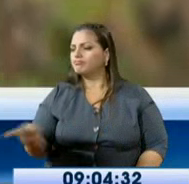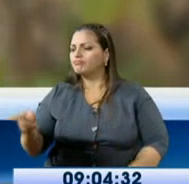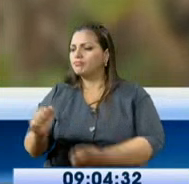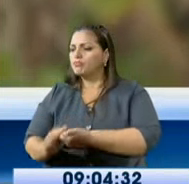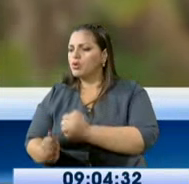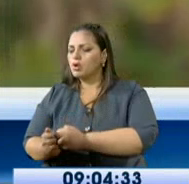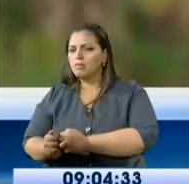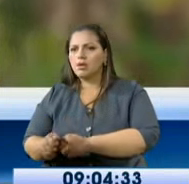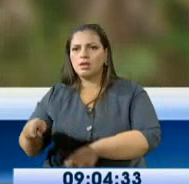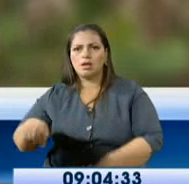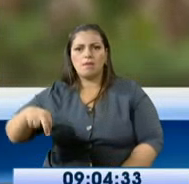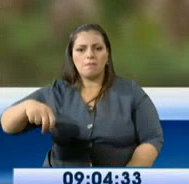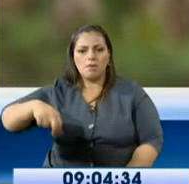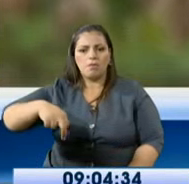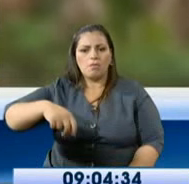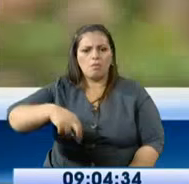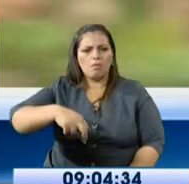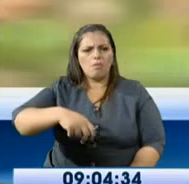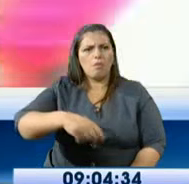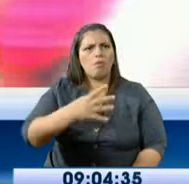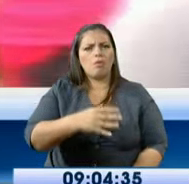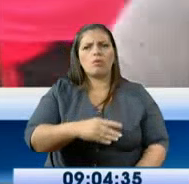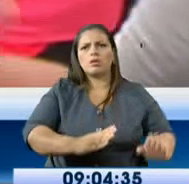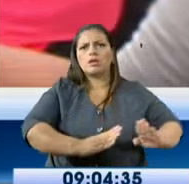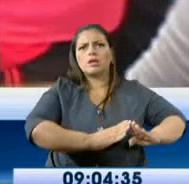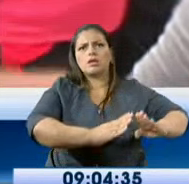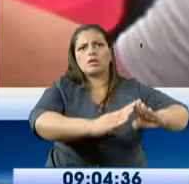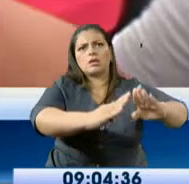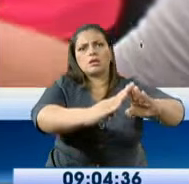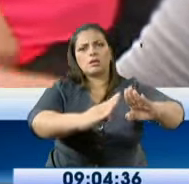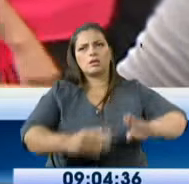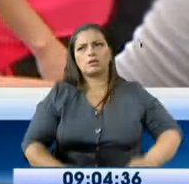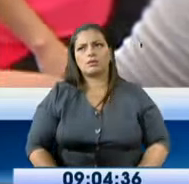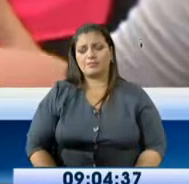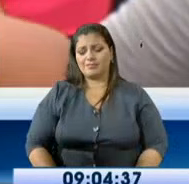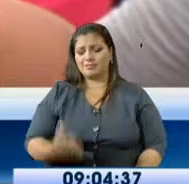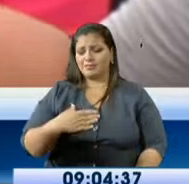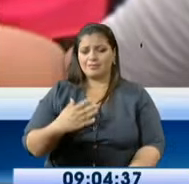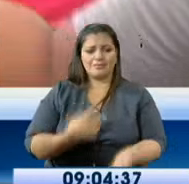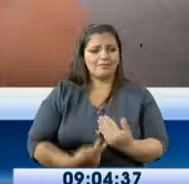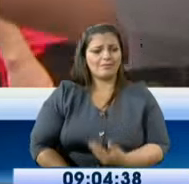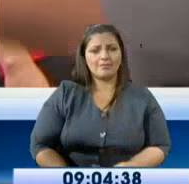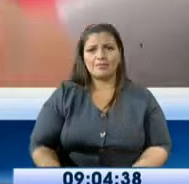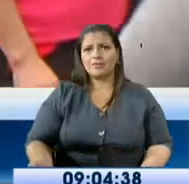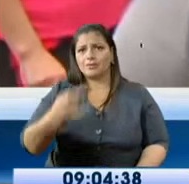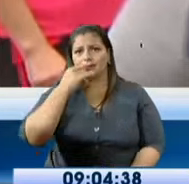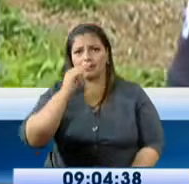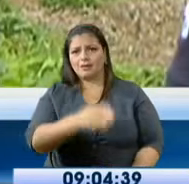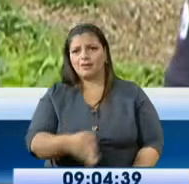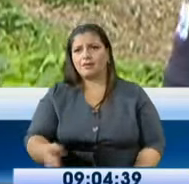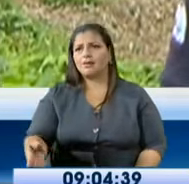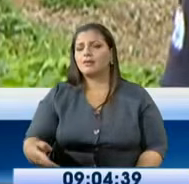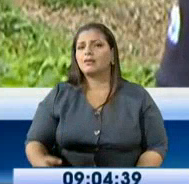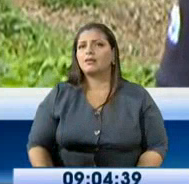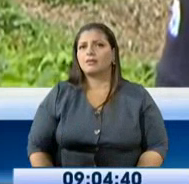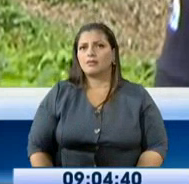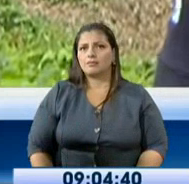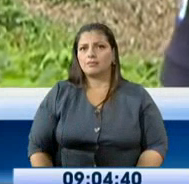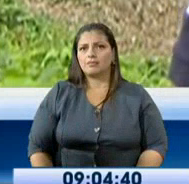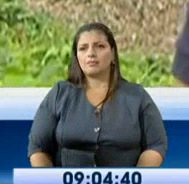por lo que el riesgo y el peligro se incrementa. Porque tenemos niños, tenemos criaturas. animales previamente a la finca. Y de colapsar el